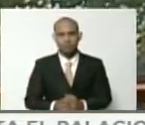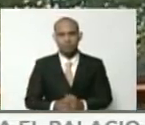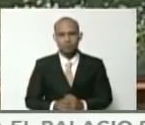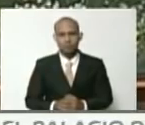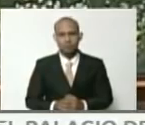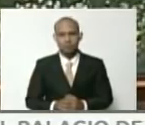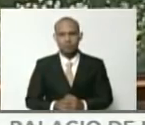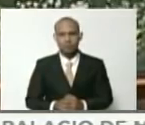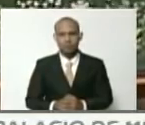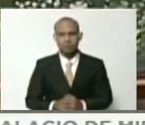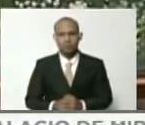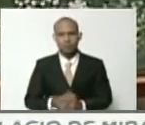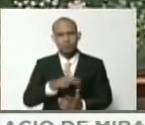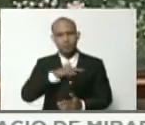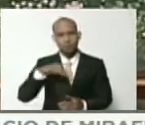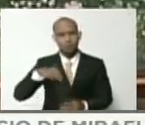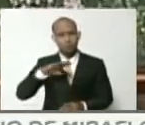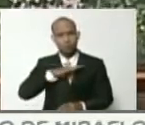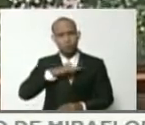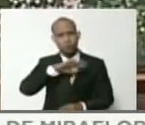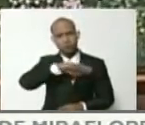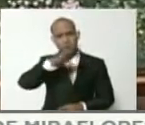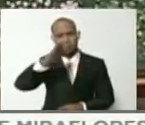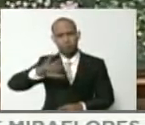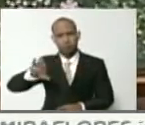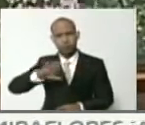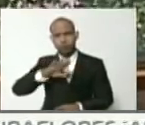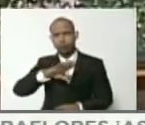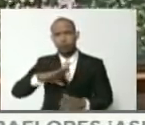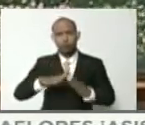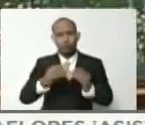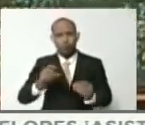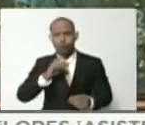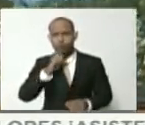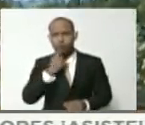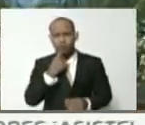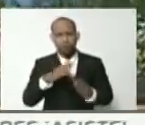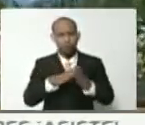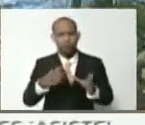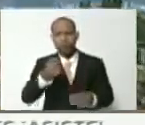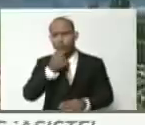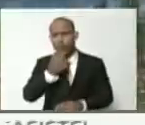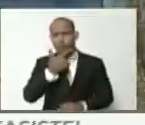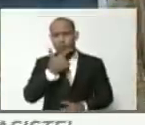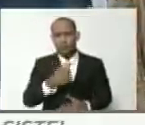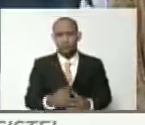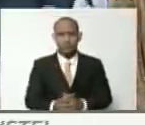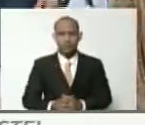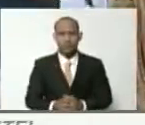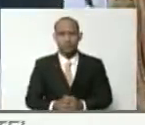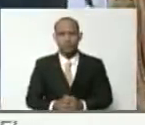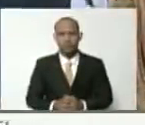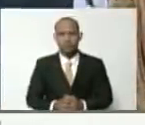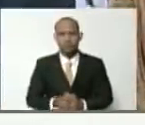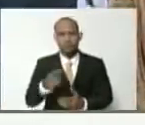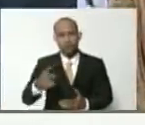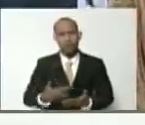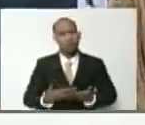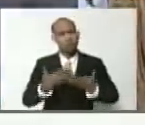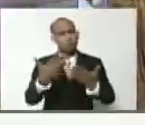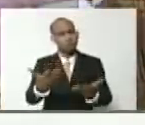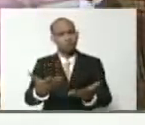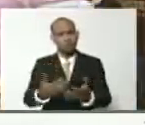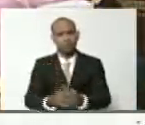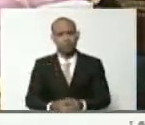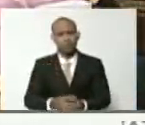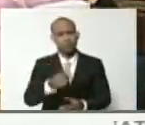Aquí está nuestro Guarayra Repano con todos sus misterios, con toda su hermosura. Así que estos regalos van